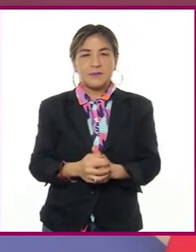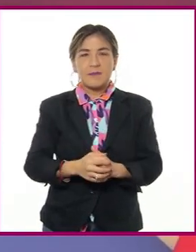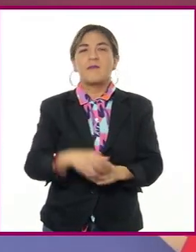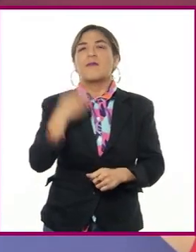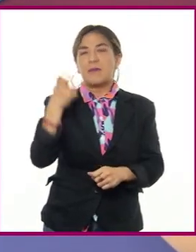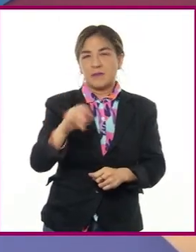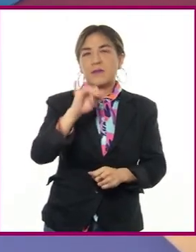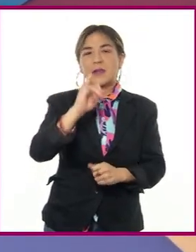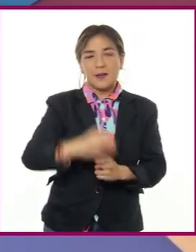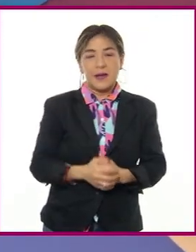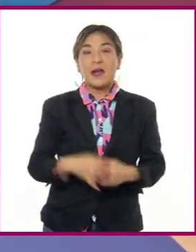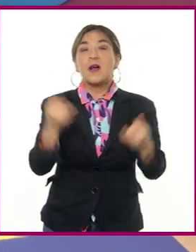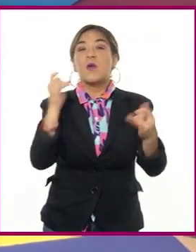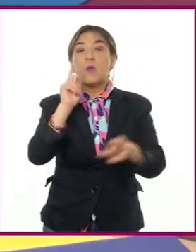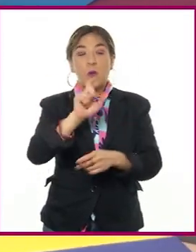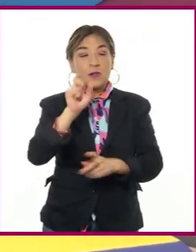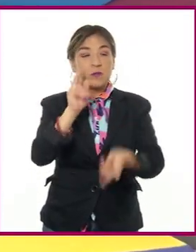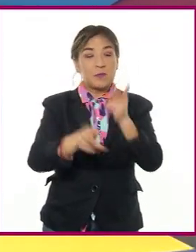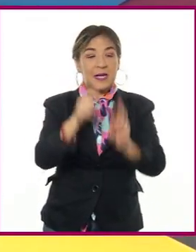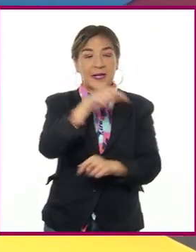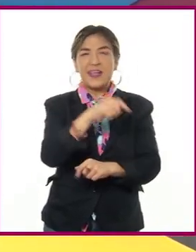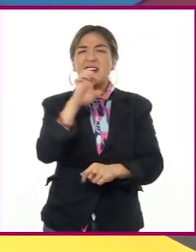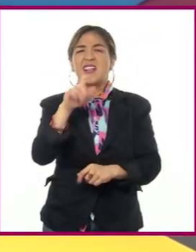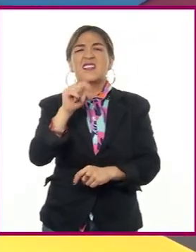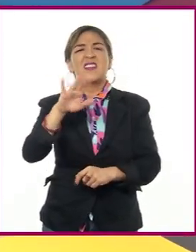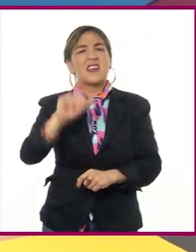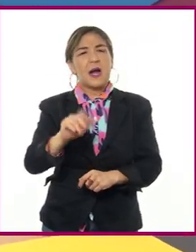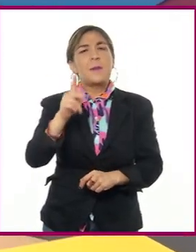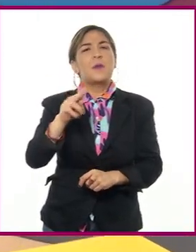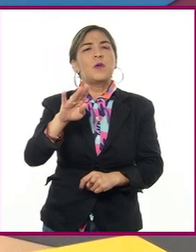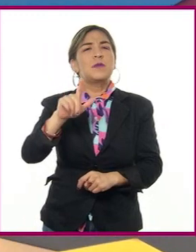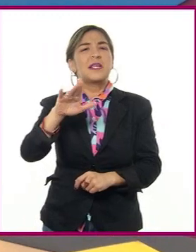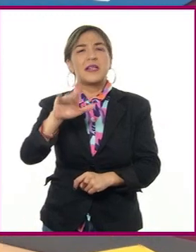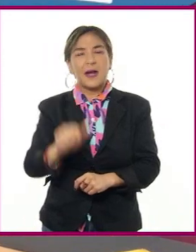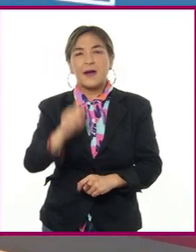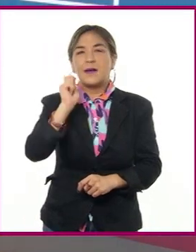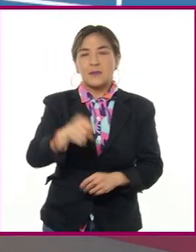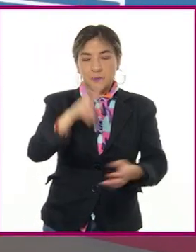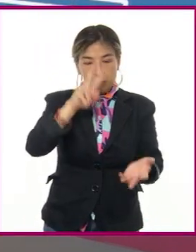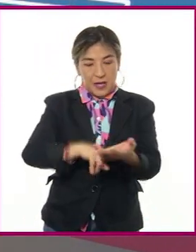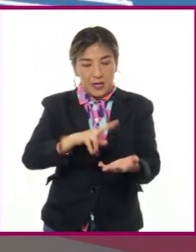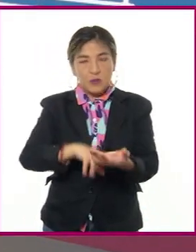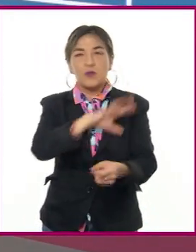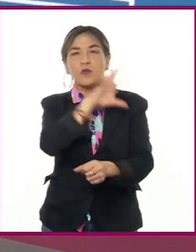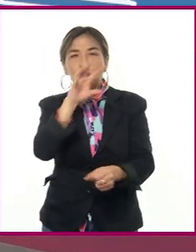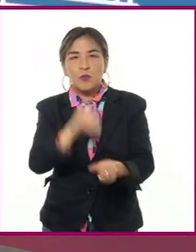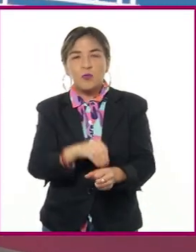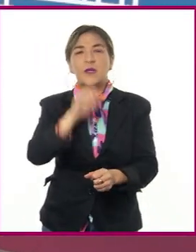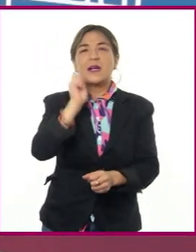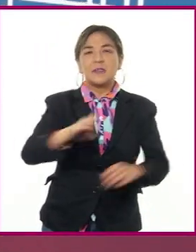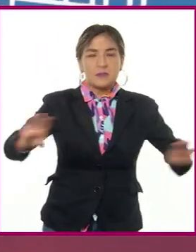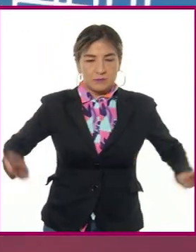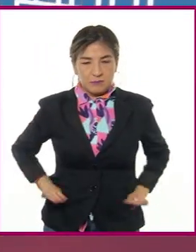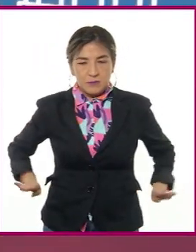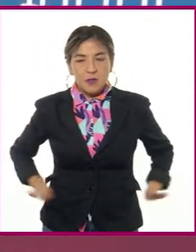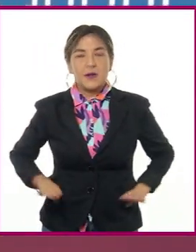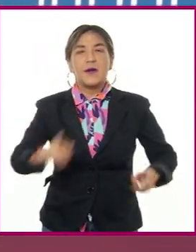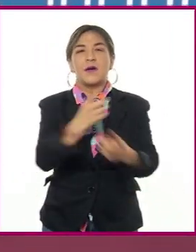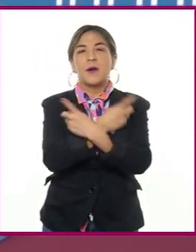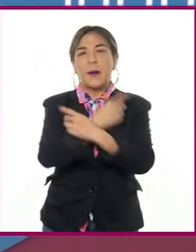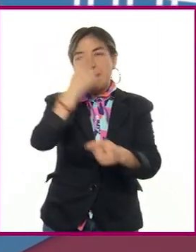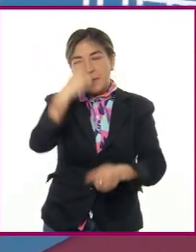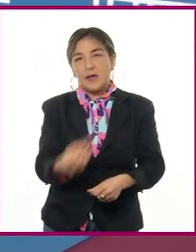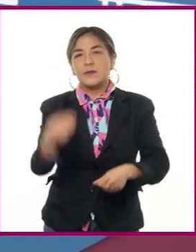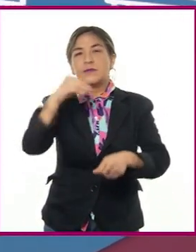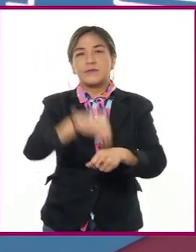Exacto. Al hablar de ética pública, nos referimos al conjunto de valores, actitudes y comportamientos que deben presentarse